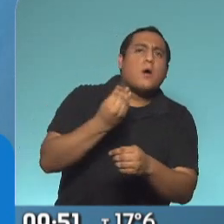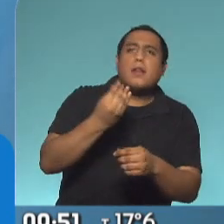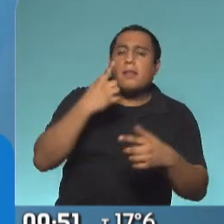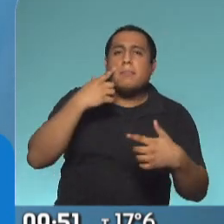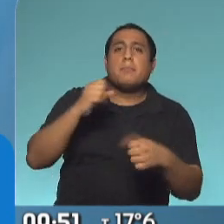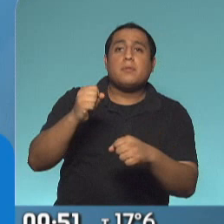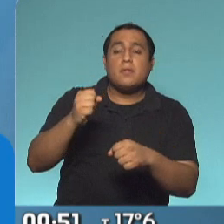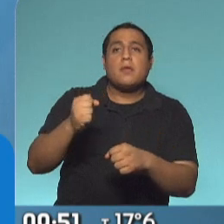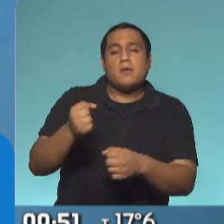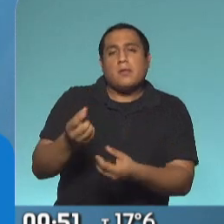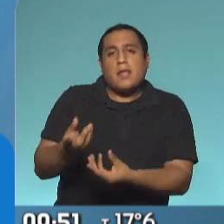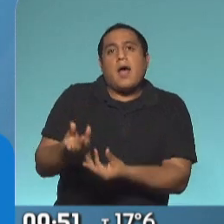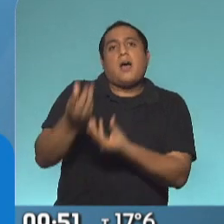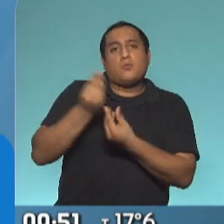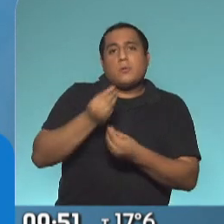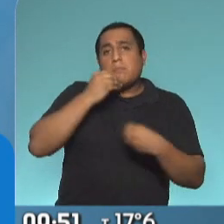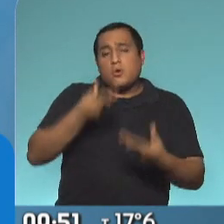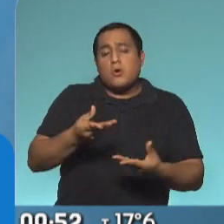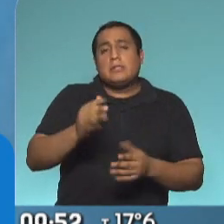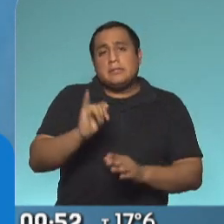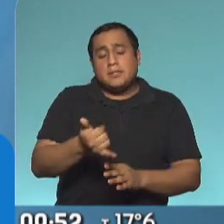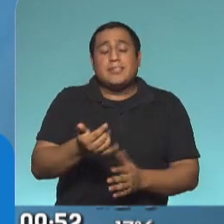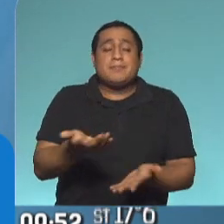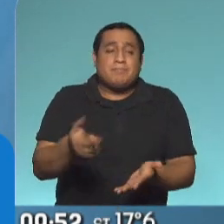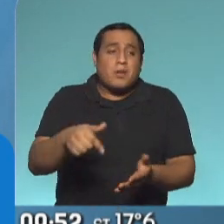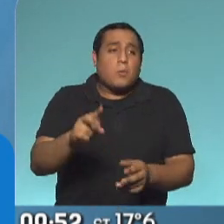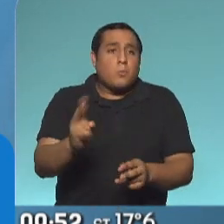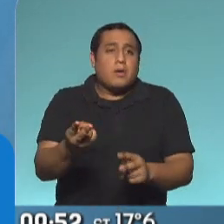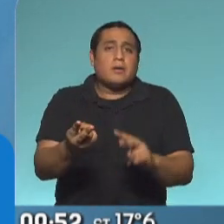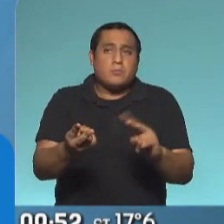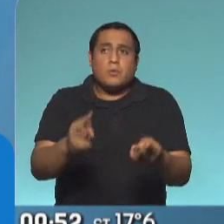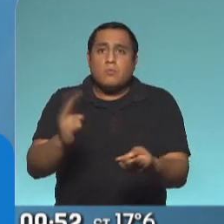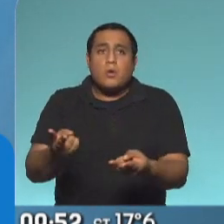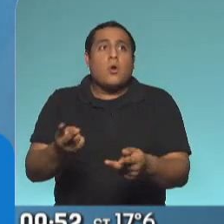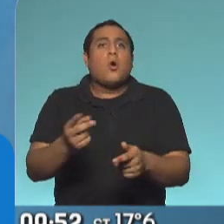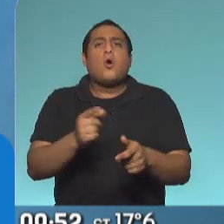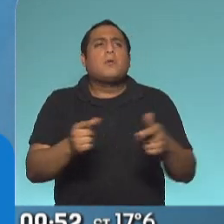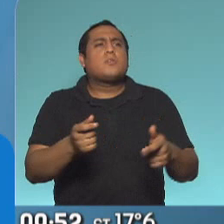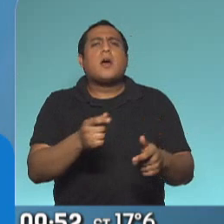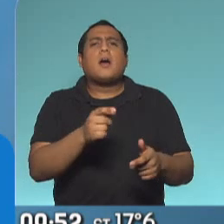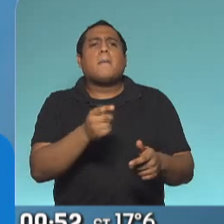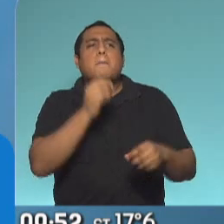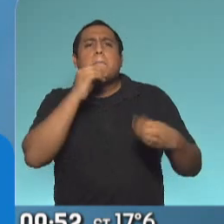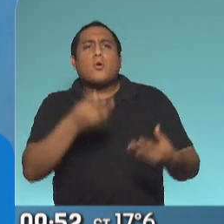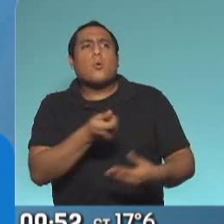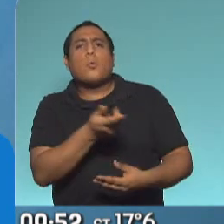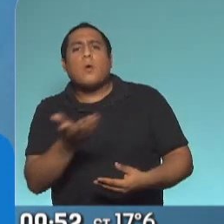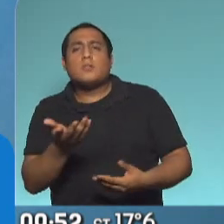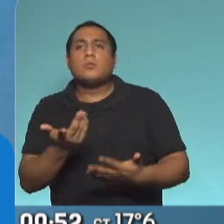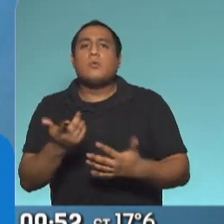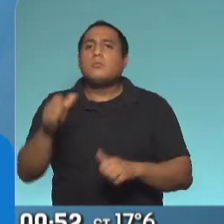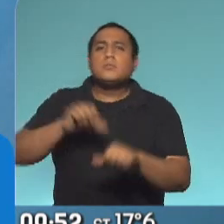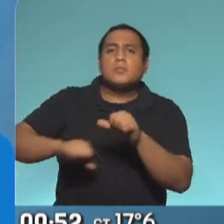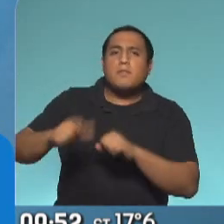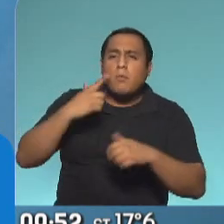si los casos son estos y los fallecidos son estos y los recuperados son estos y el avance de la ciencia